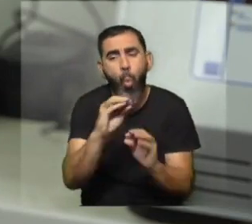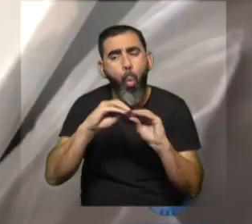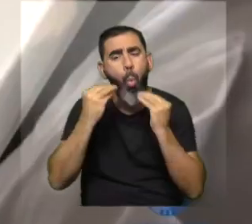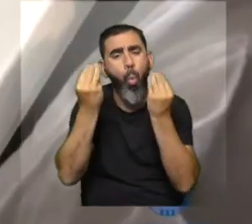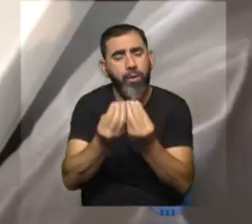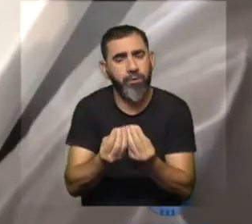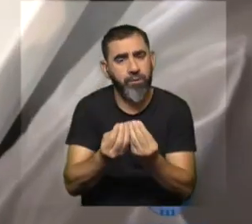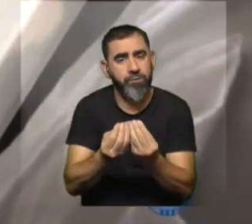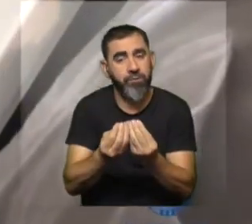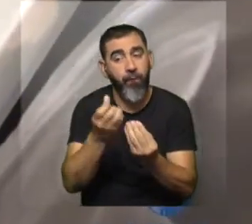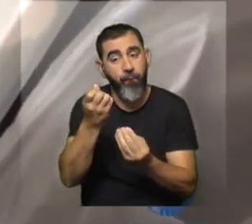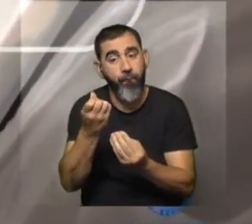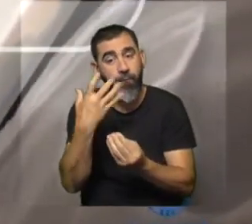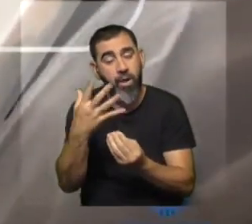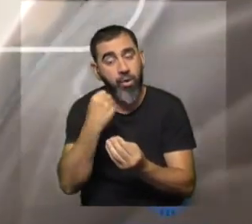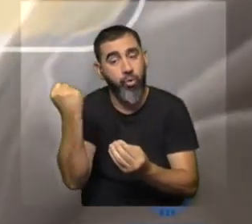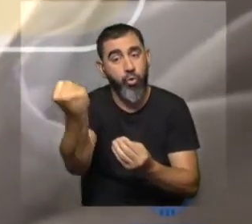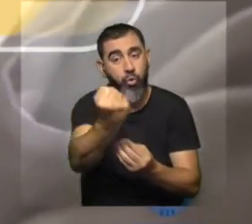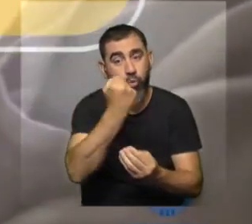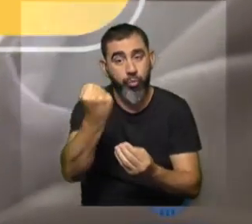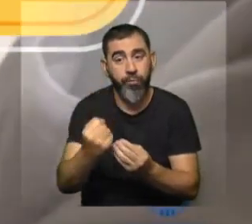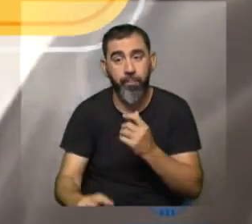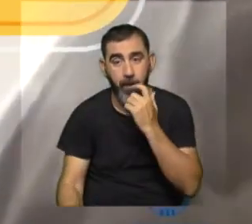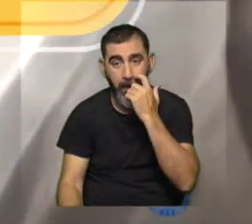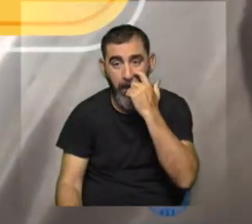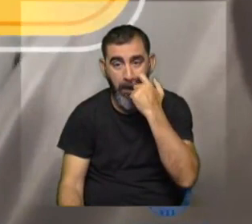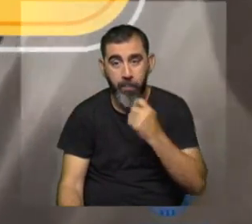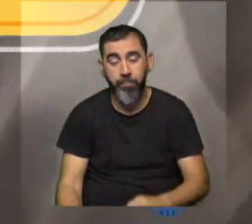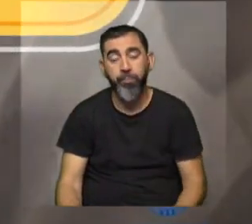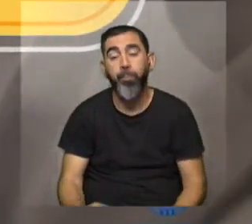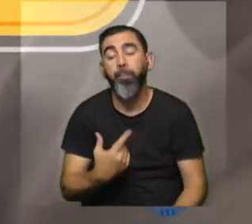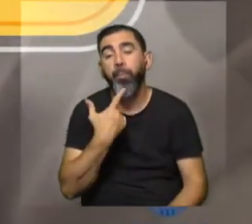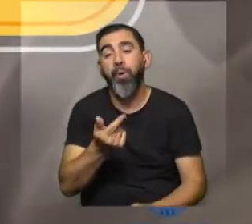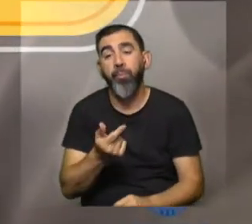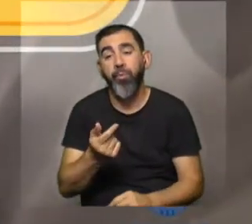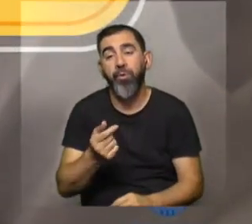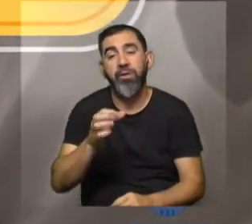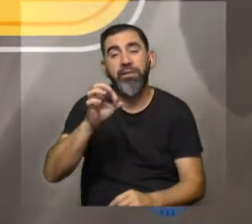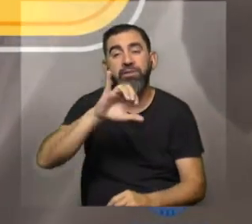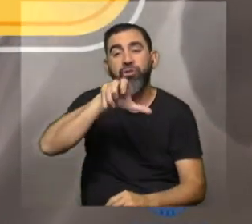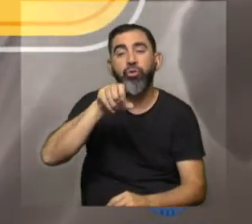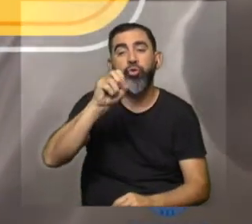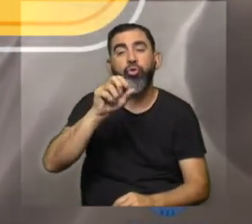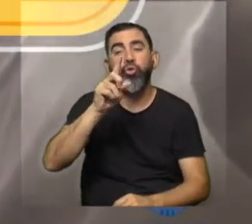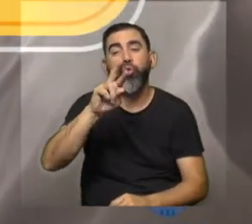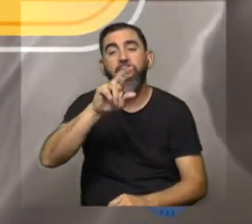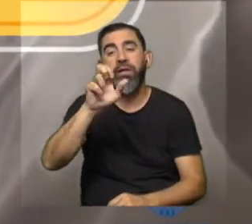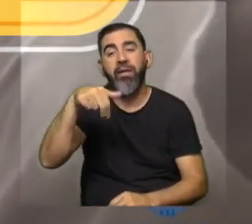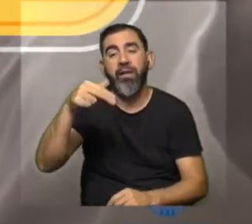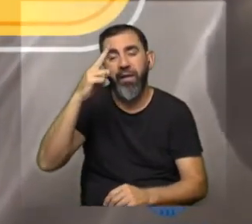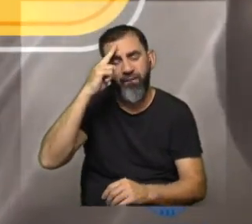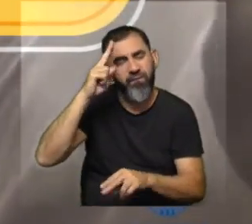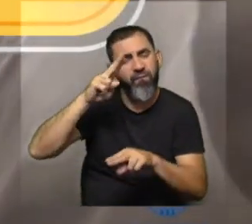es un valor bastante importante, por ejemplo, en el síndrome de Sjögren, que es una